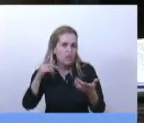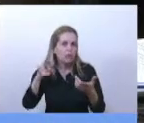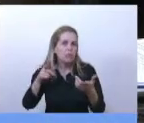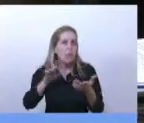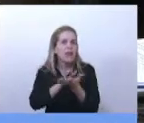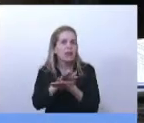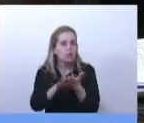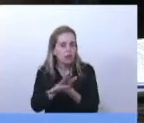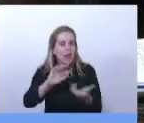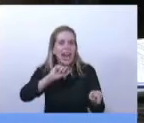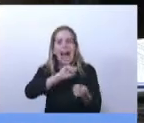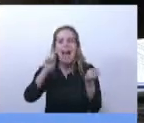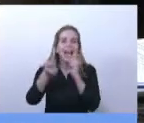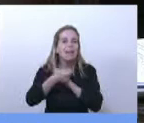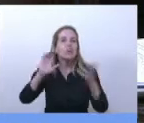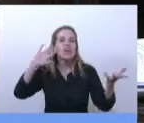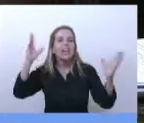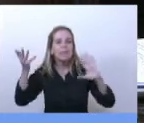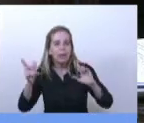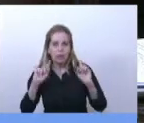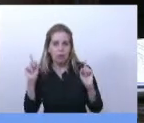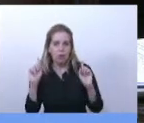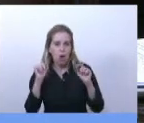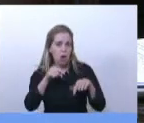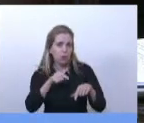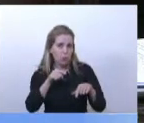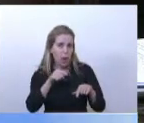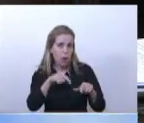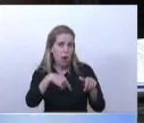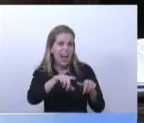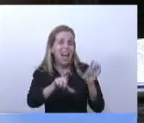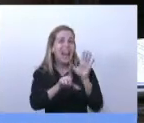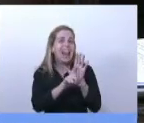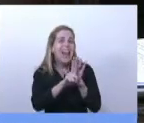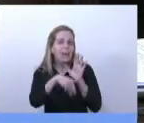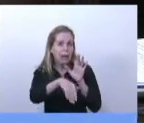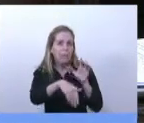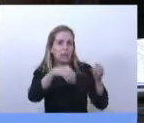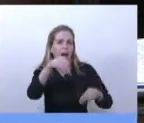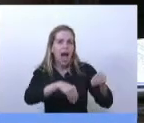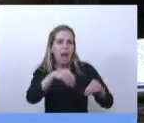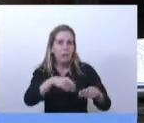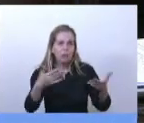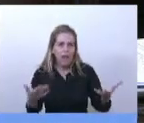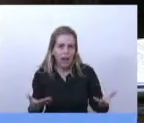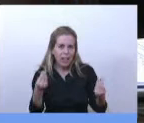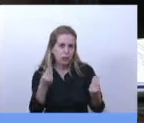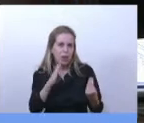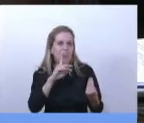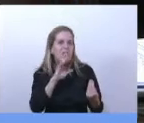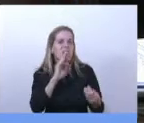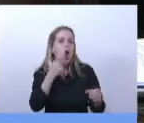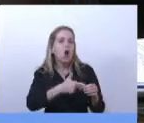preocupa aún más porque va en sintonía con la ley que vamos a votar prontamente de baja en los cortes de los biocombustibles